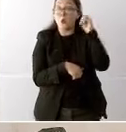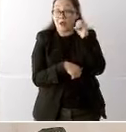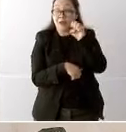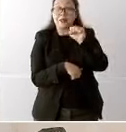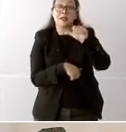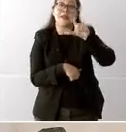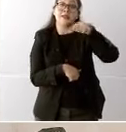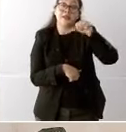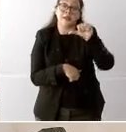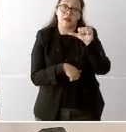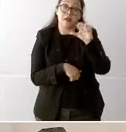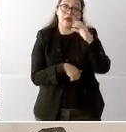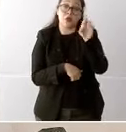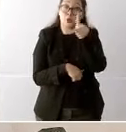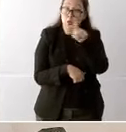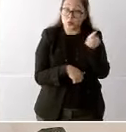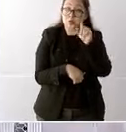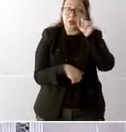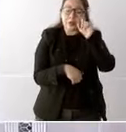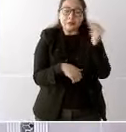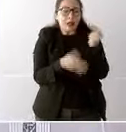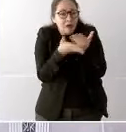ampliándolo con